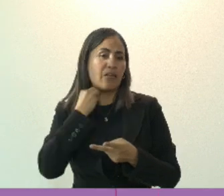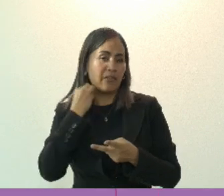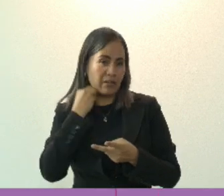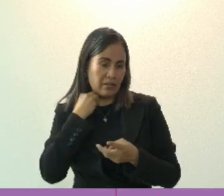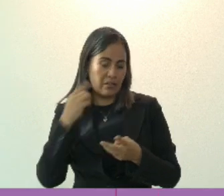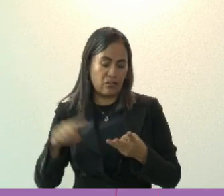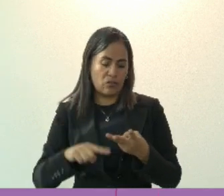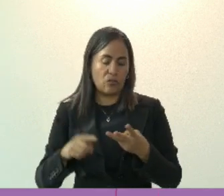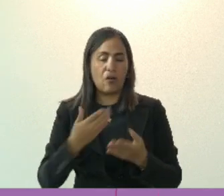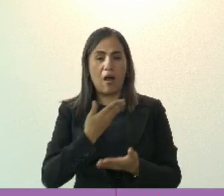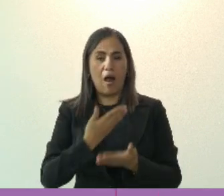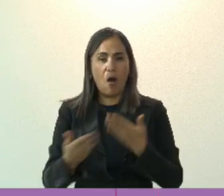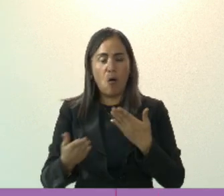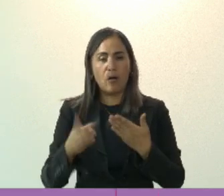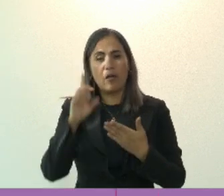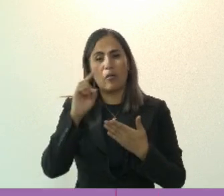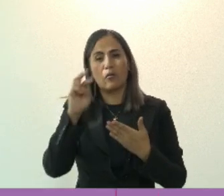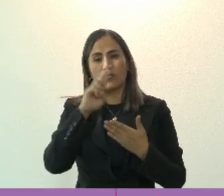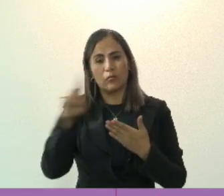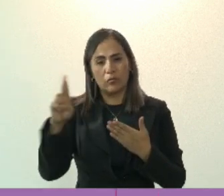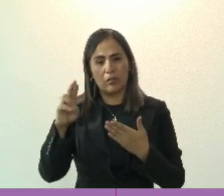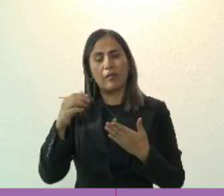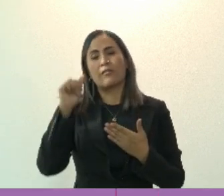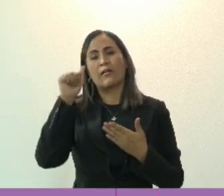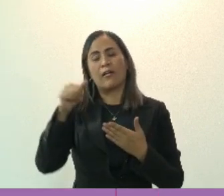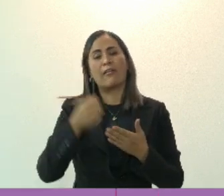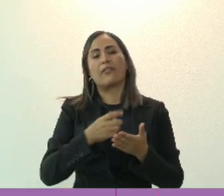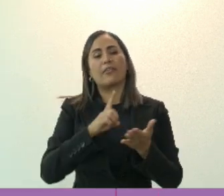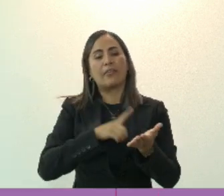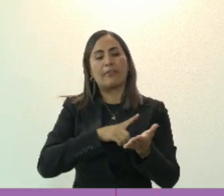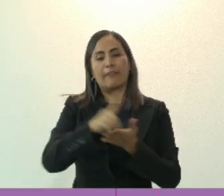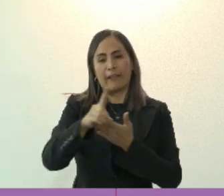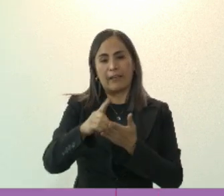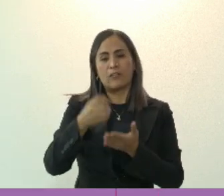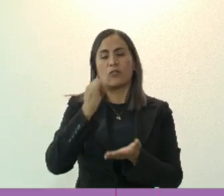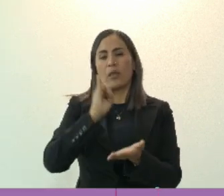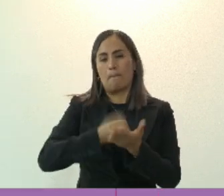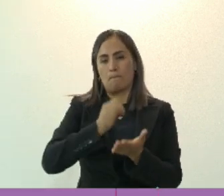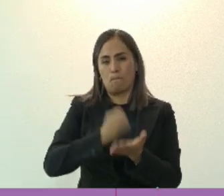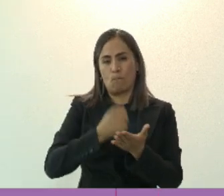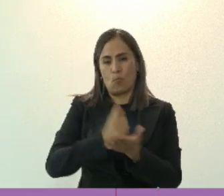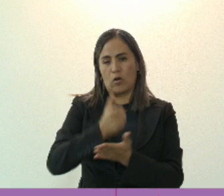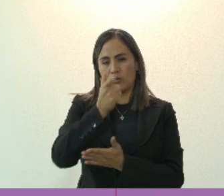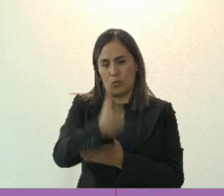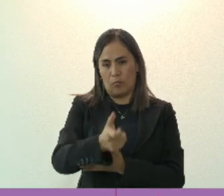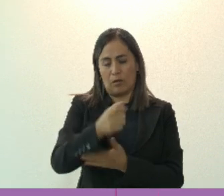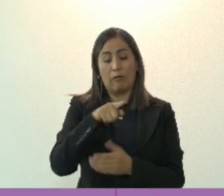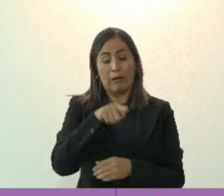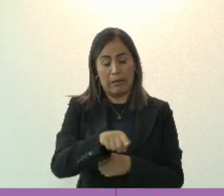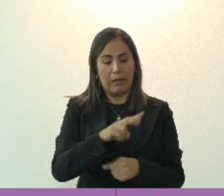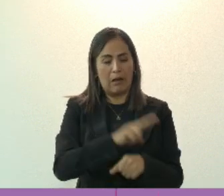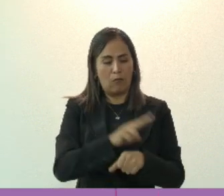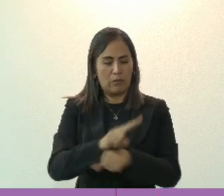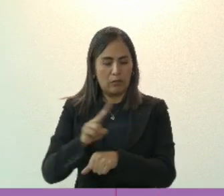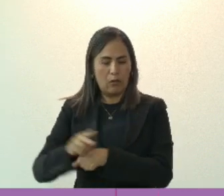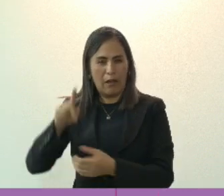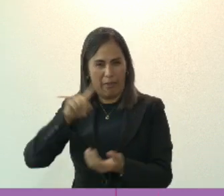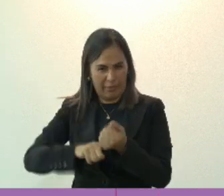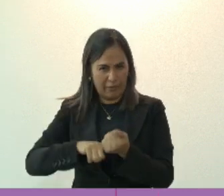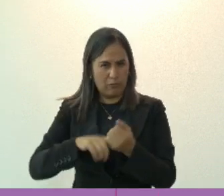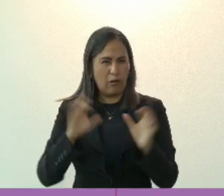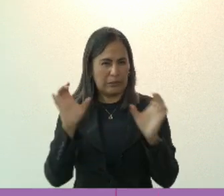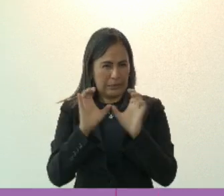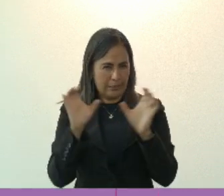actualmente cursa el doctorado en Derecho Tributario. Es auditor interno certificado